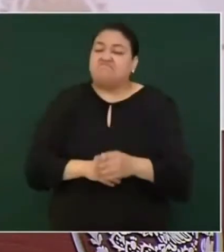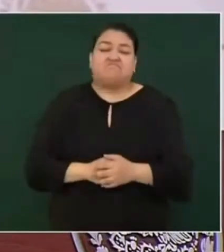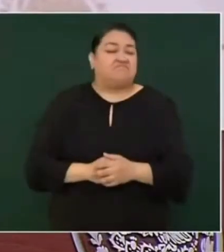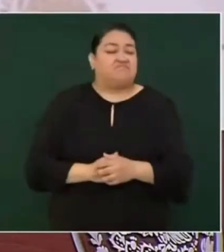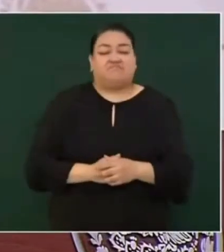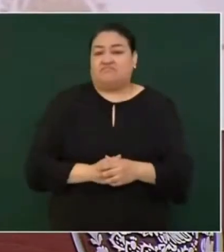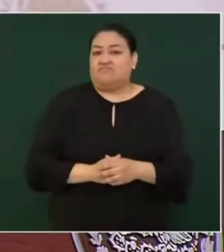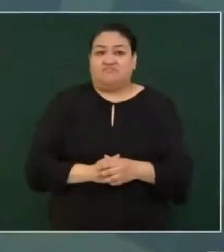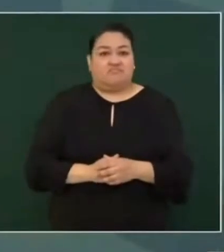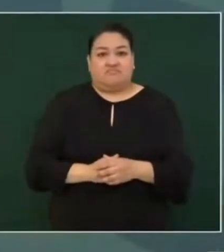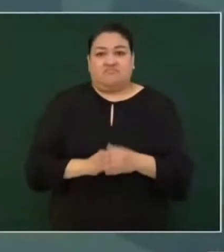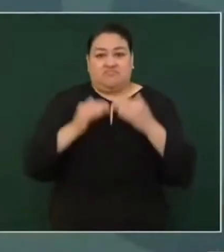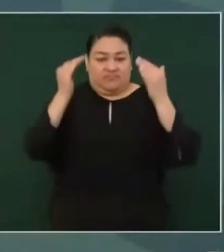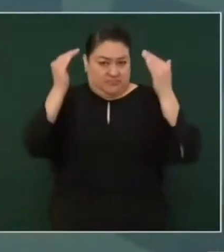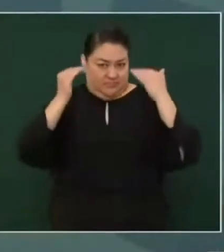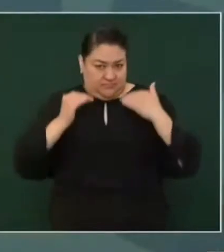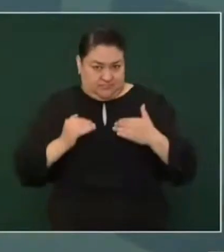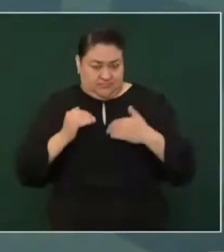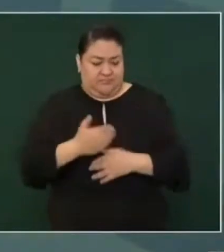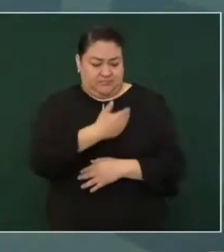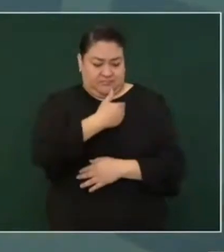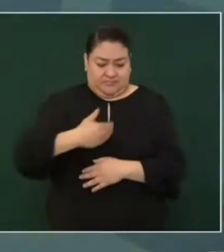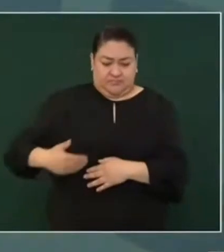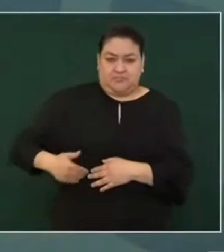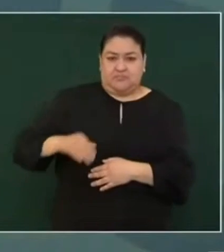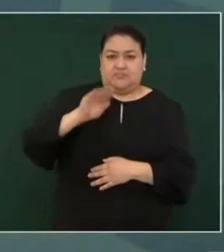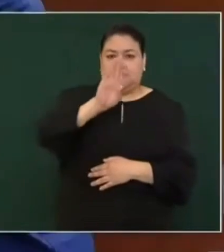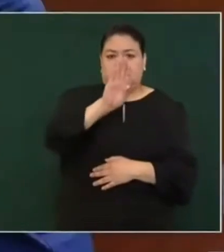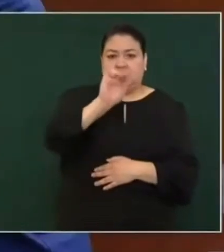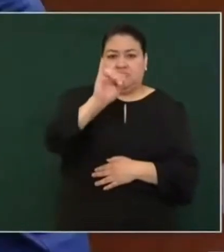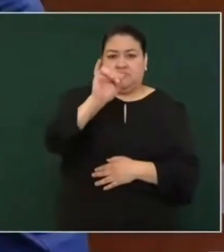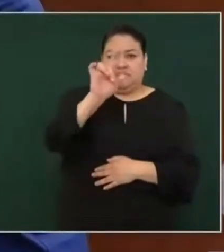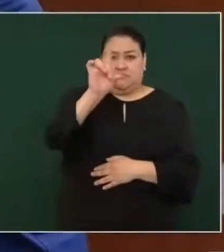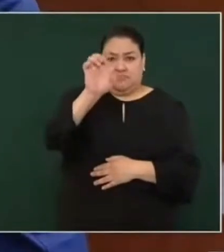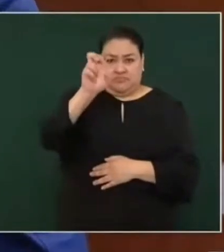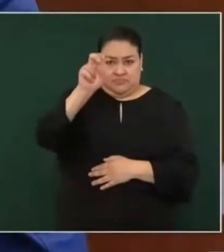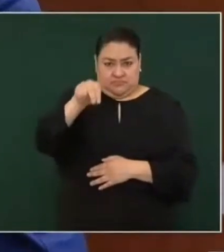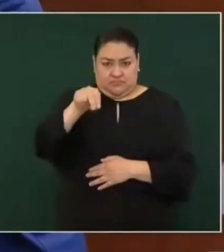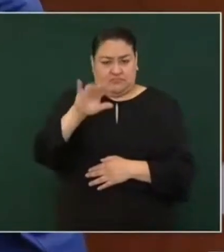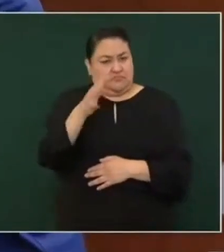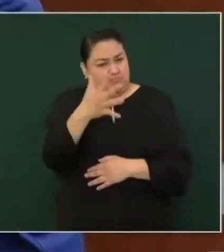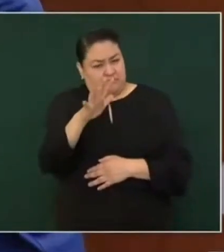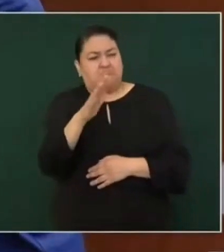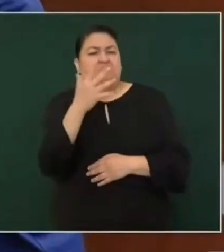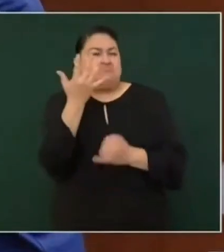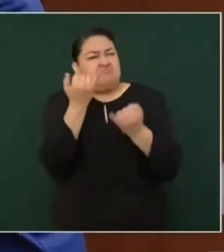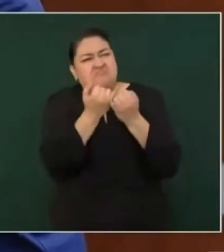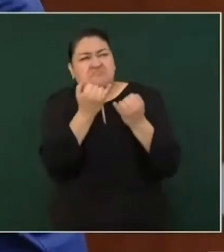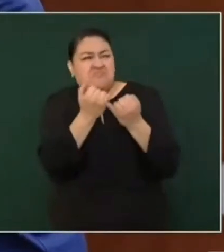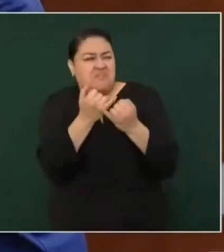Y con el presidente Biden, pues una cantidad similar.